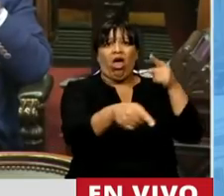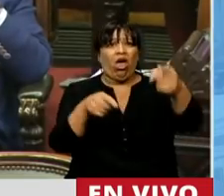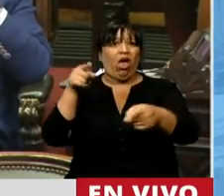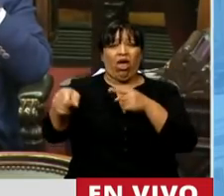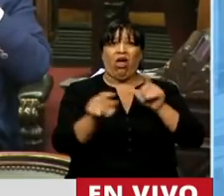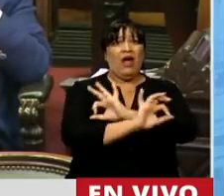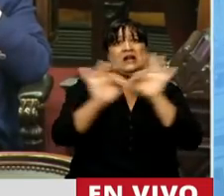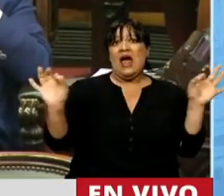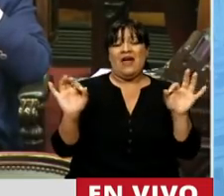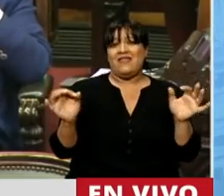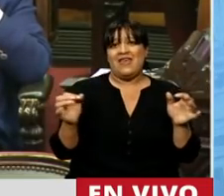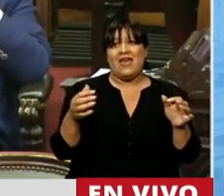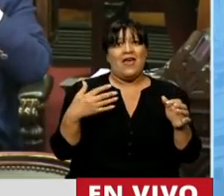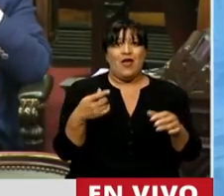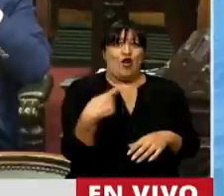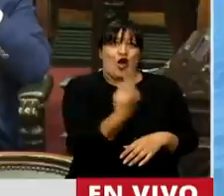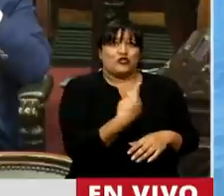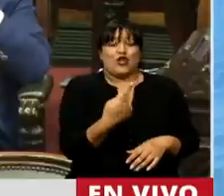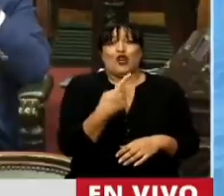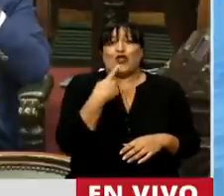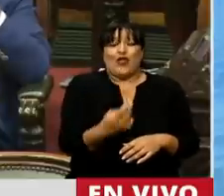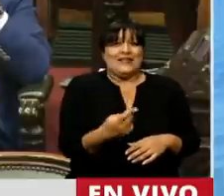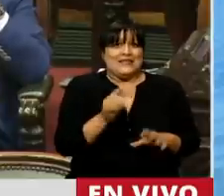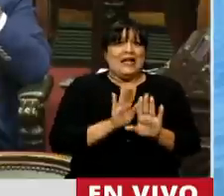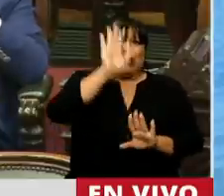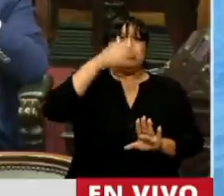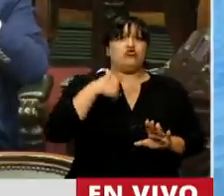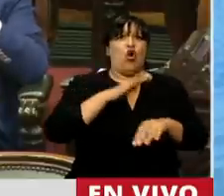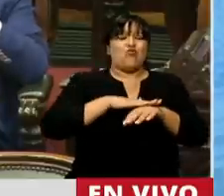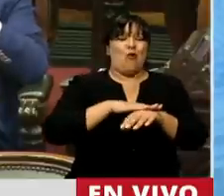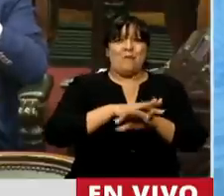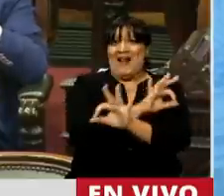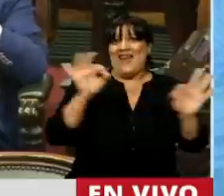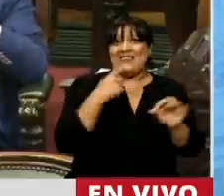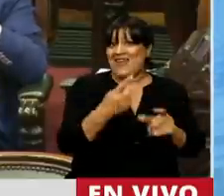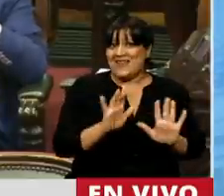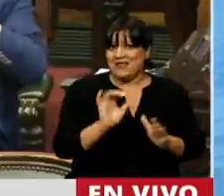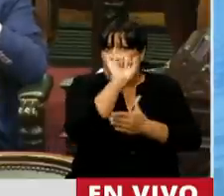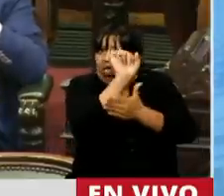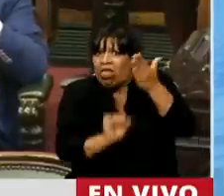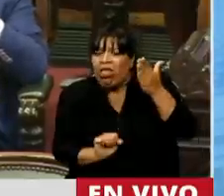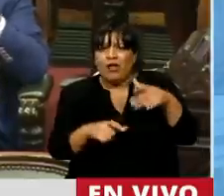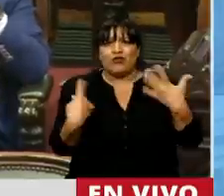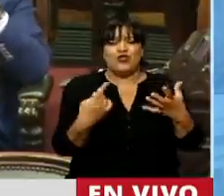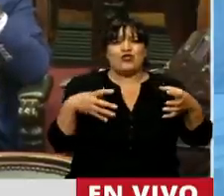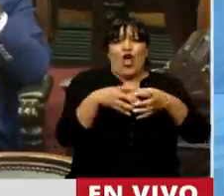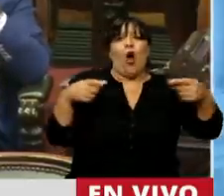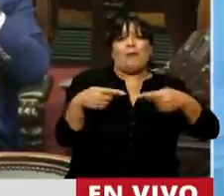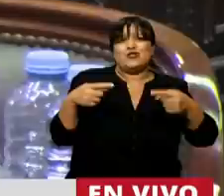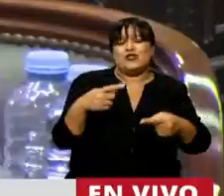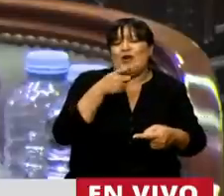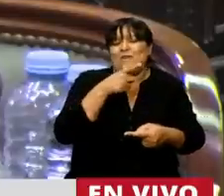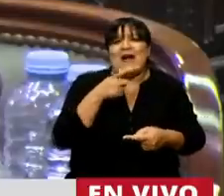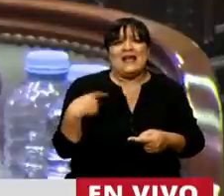nadie puede tirar claramente de lo que estamos acá, tirar la primera piedra, pareciera que hoy la razón nos asiste a nosotros los opositores. Pero lo